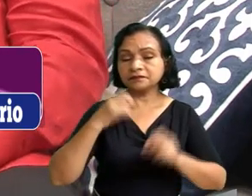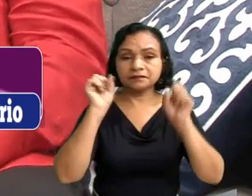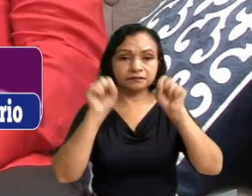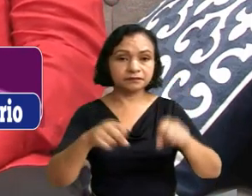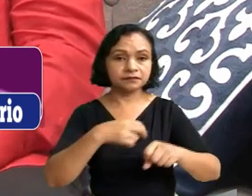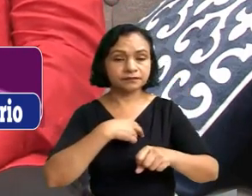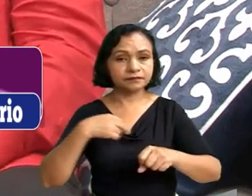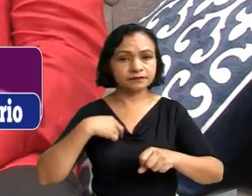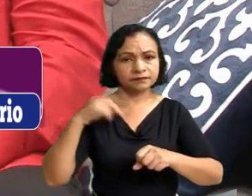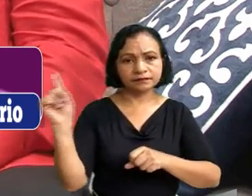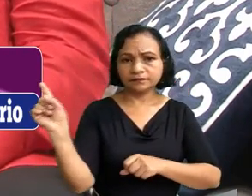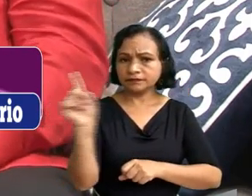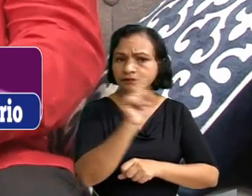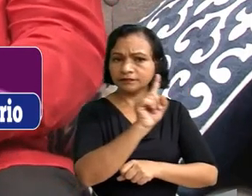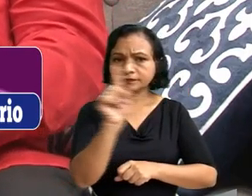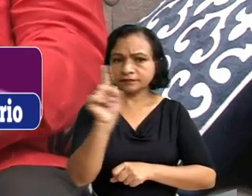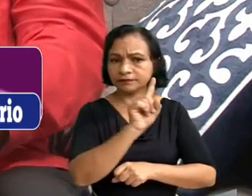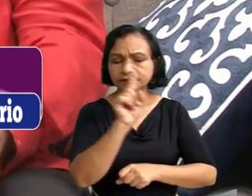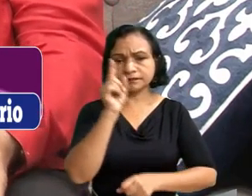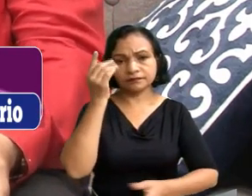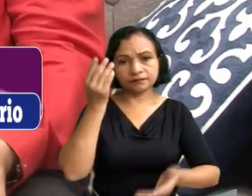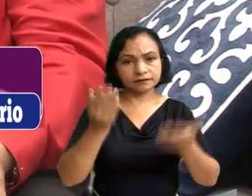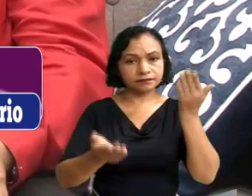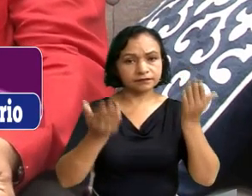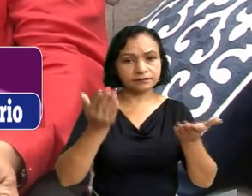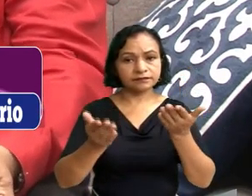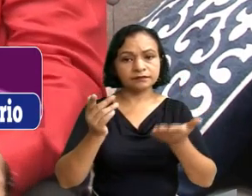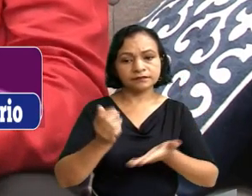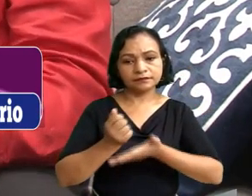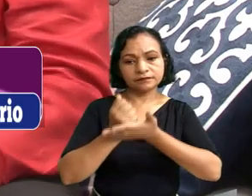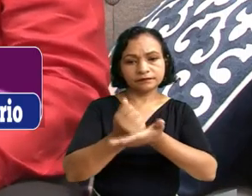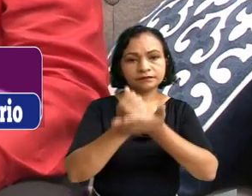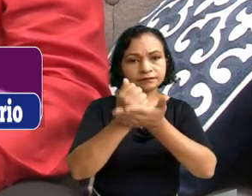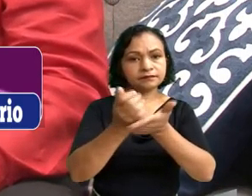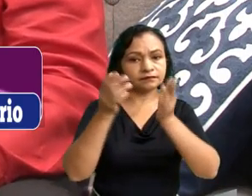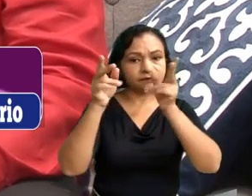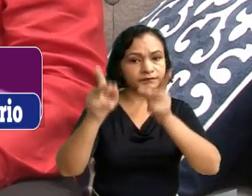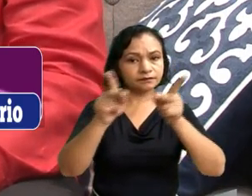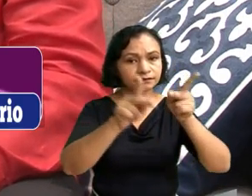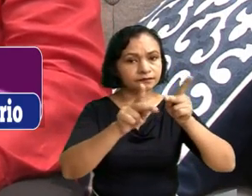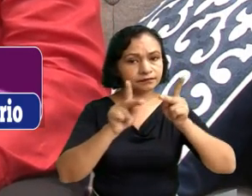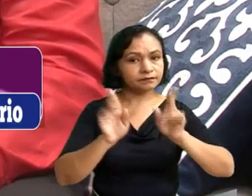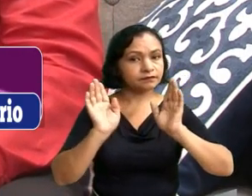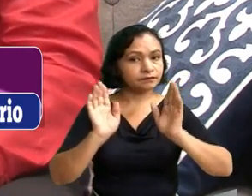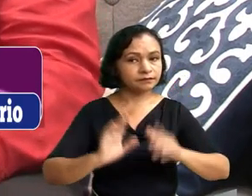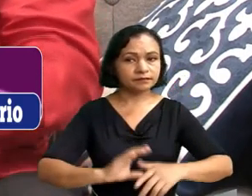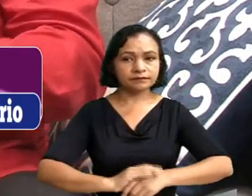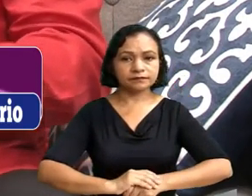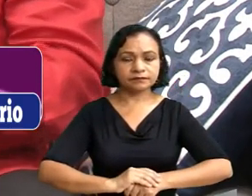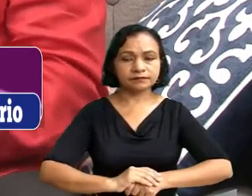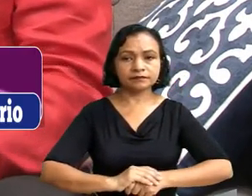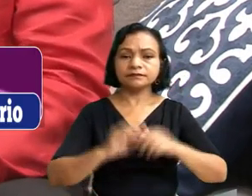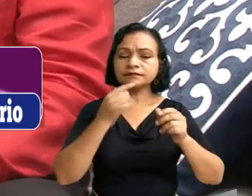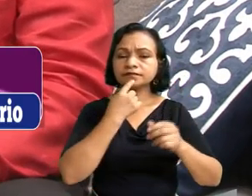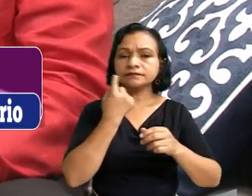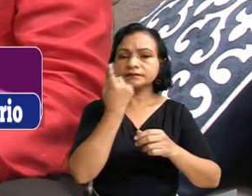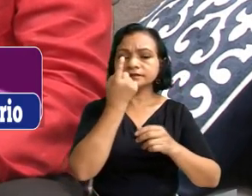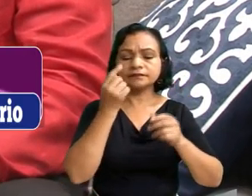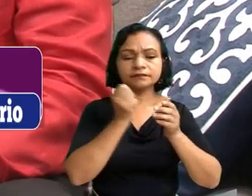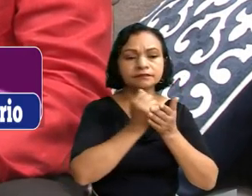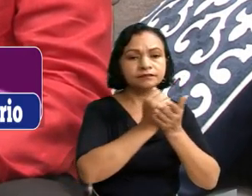hacer obviamente tiene beneficiario directo claro y de los beneficiarios directos